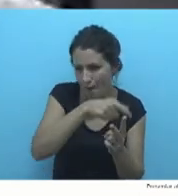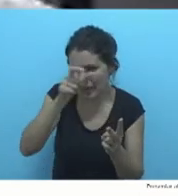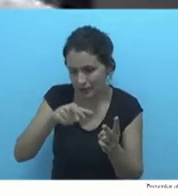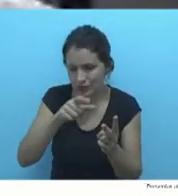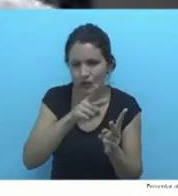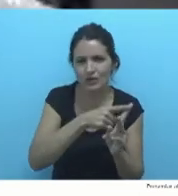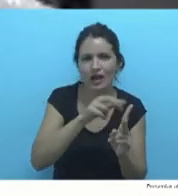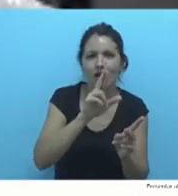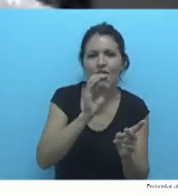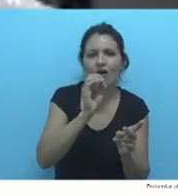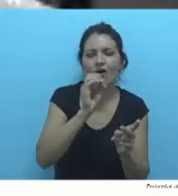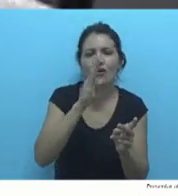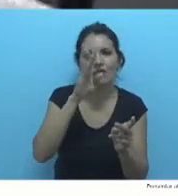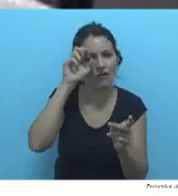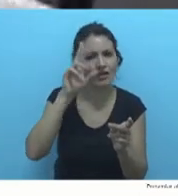40 años después,